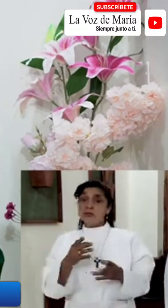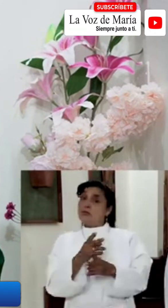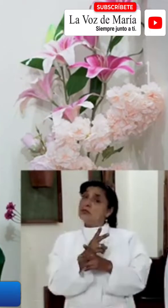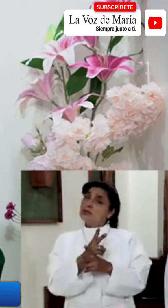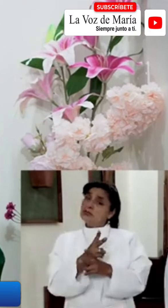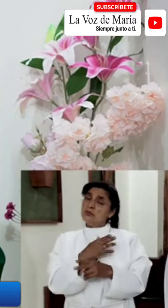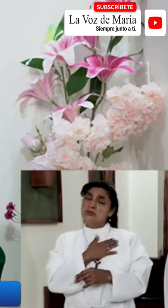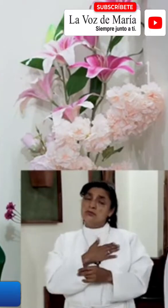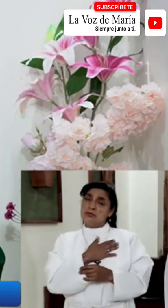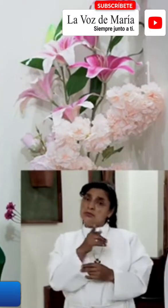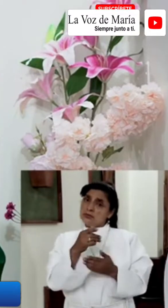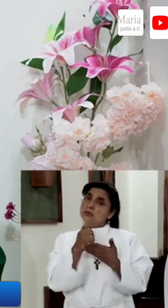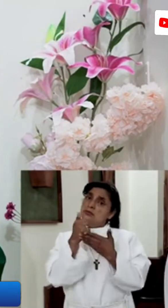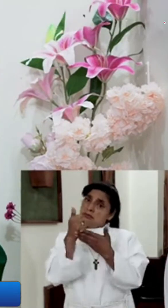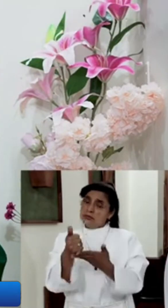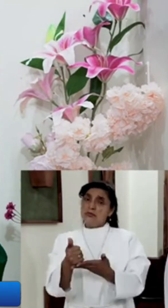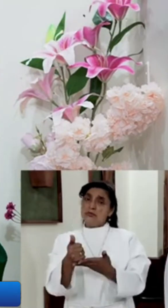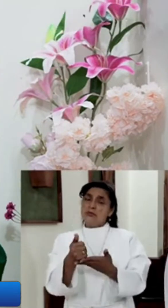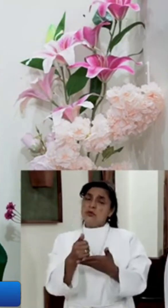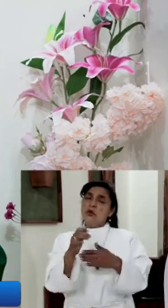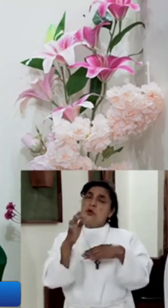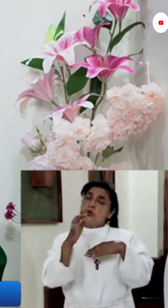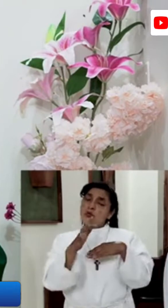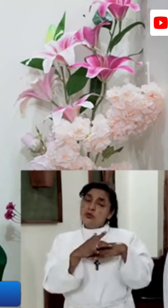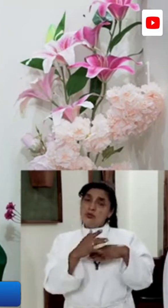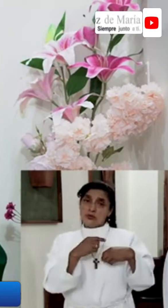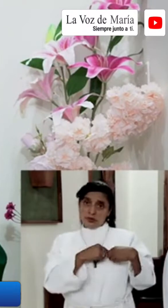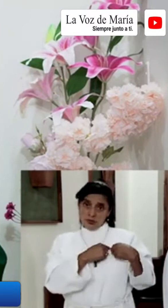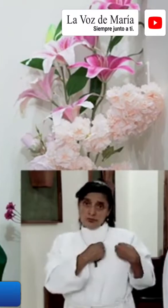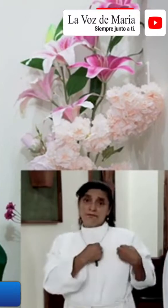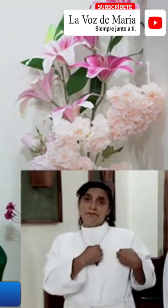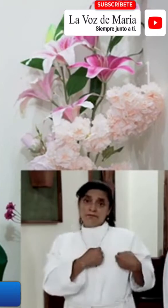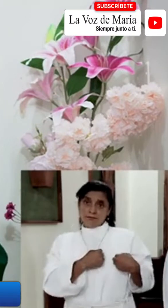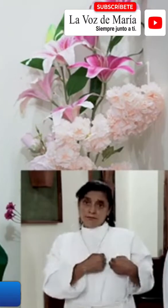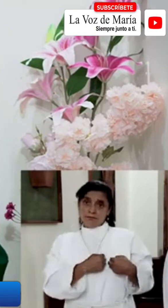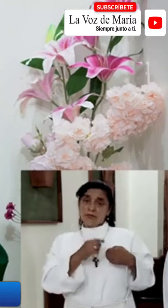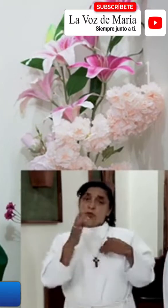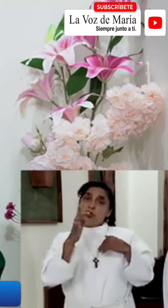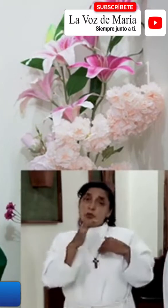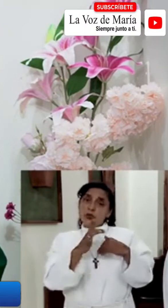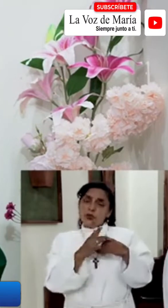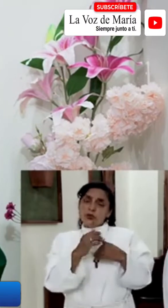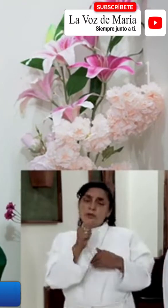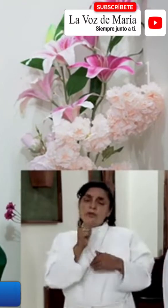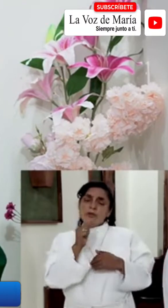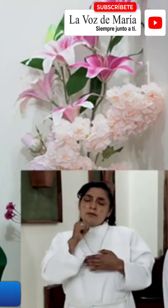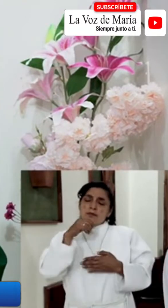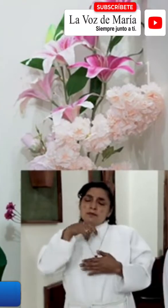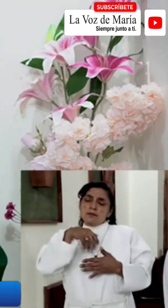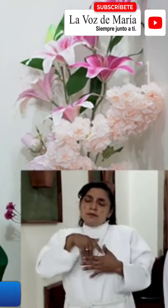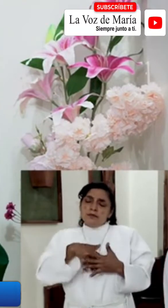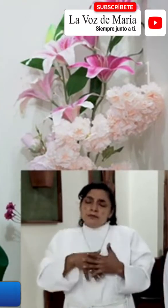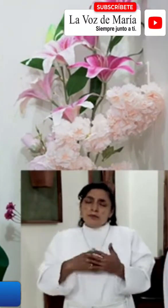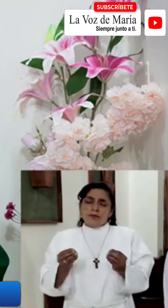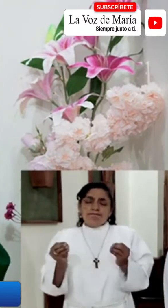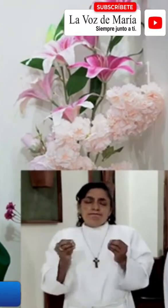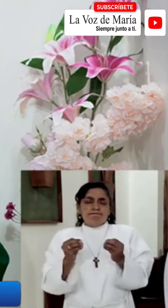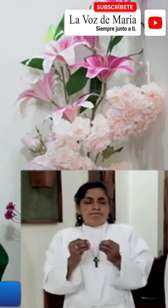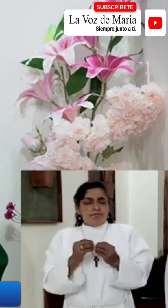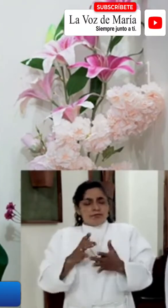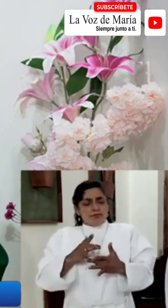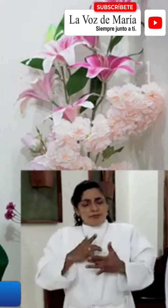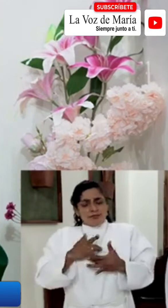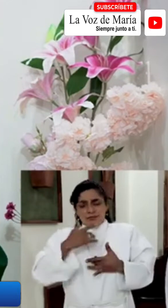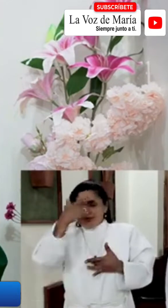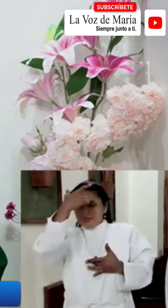llamado, como ven, que toca el corazón, que toca las entrañas, que toca lo más profundo del